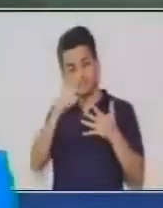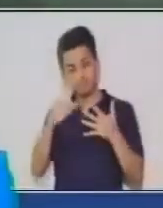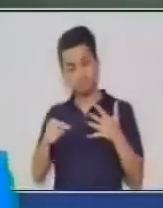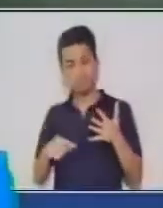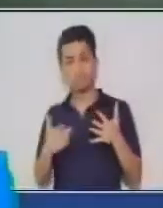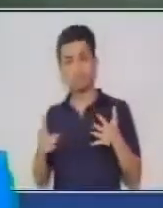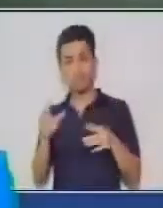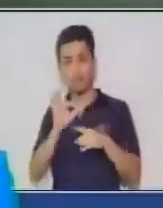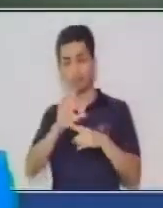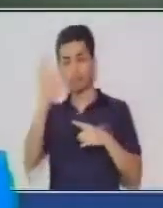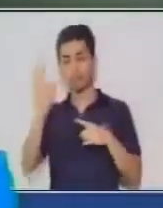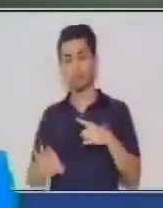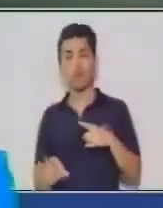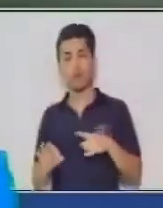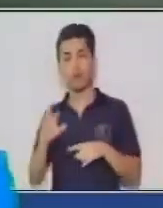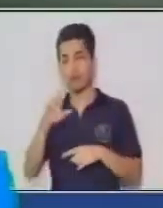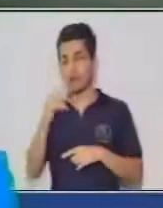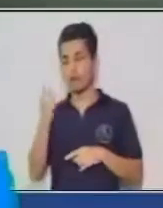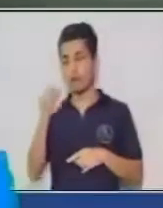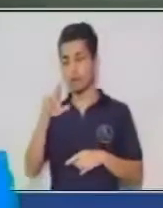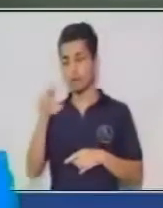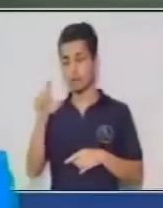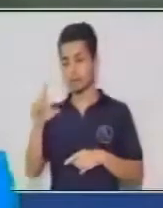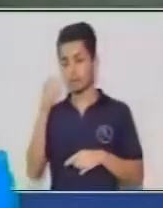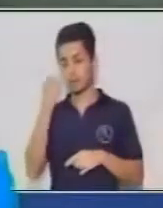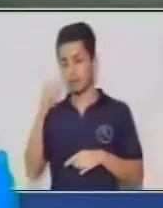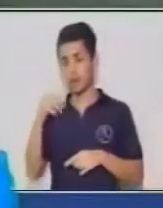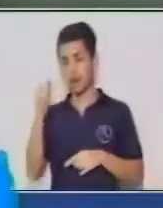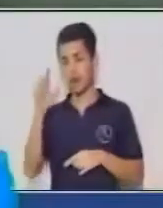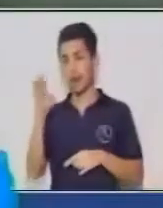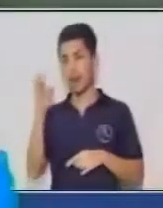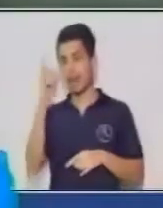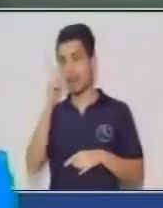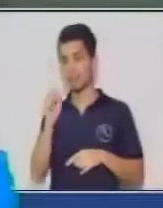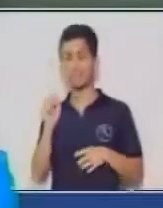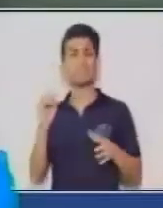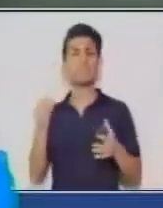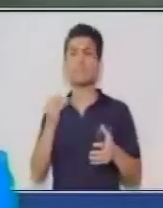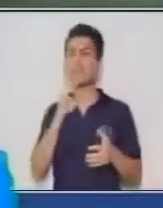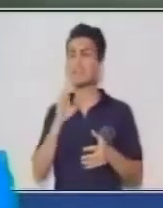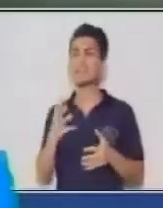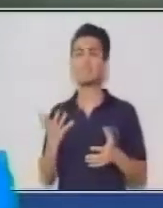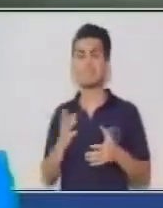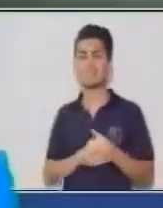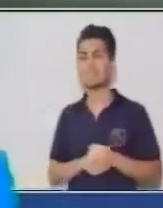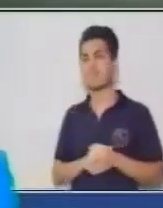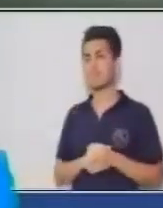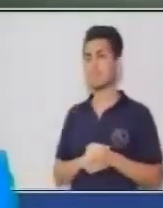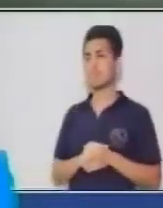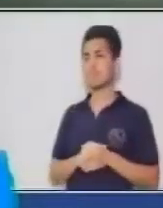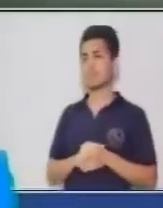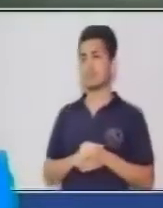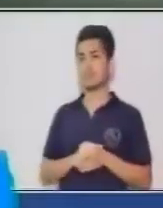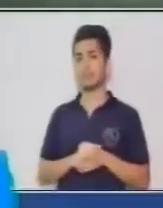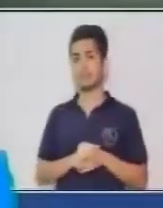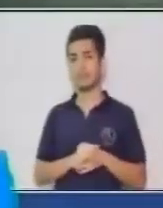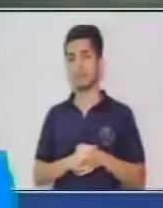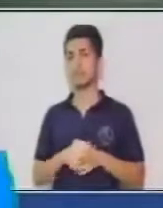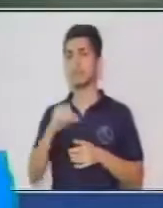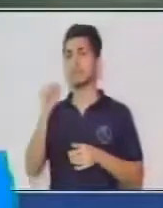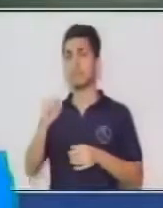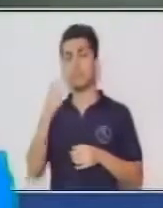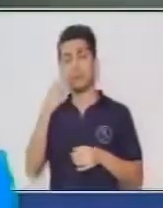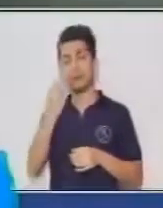funciones racionales. ¿Qué es una función racional? Una función racional se puede